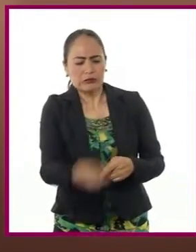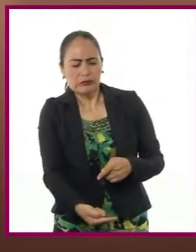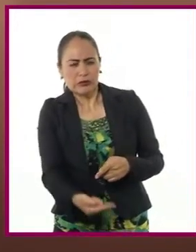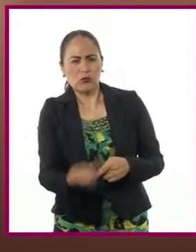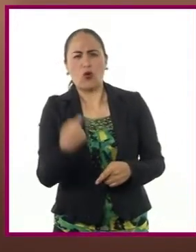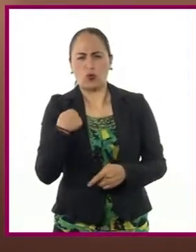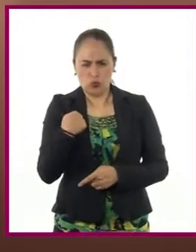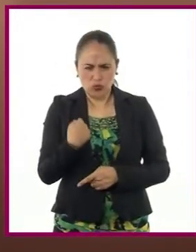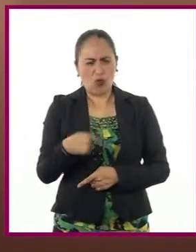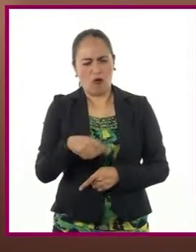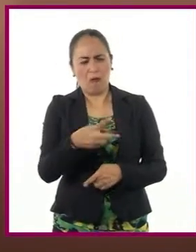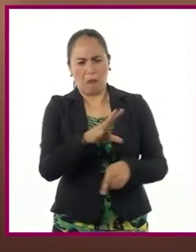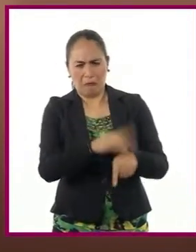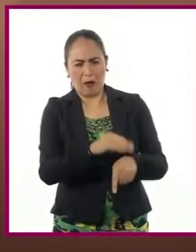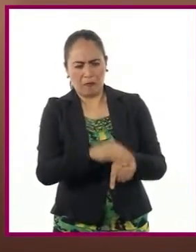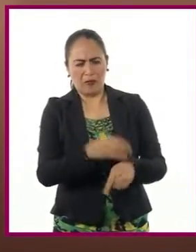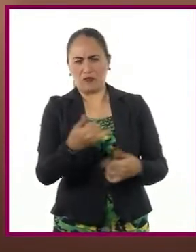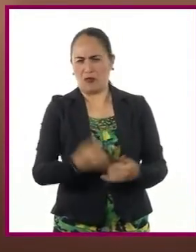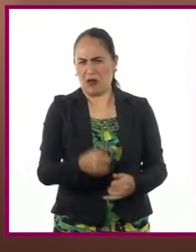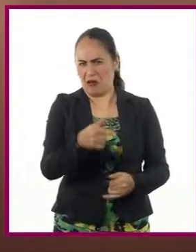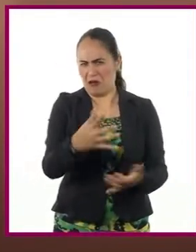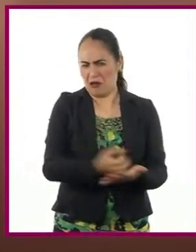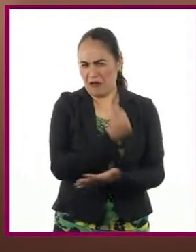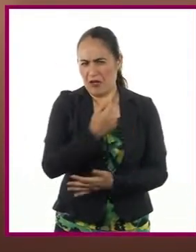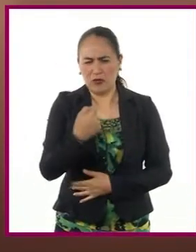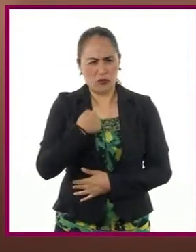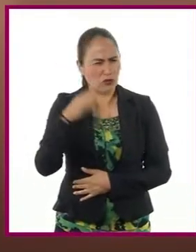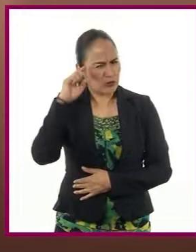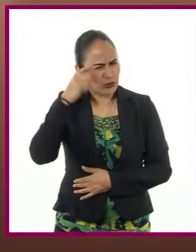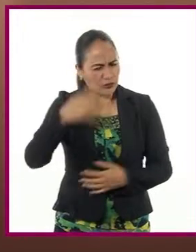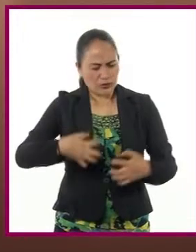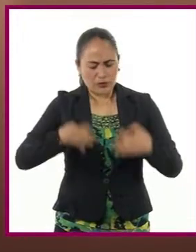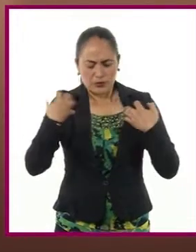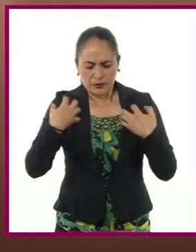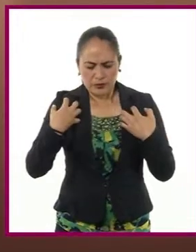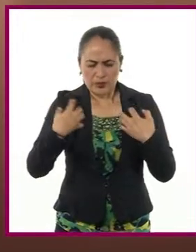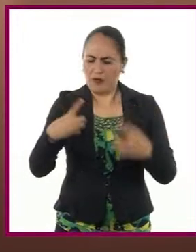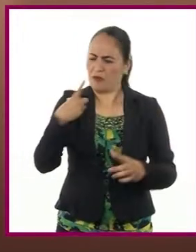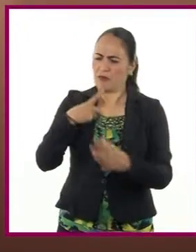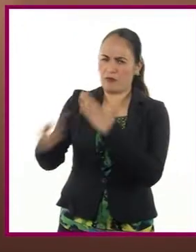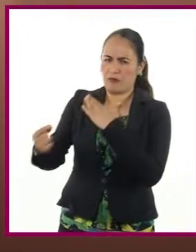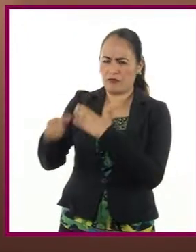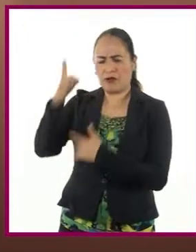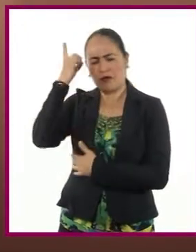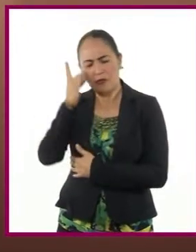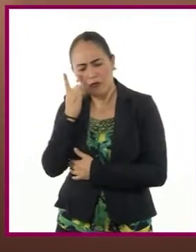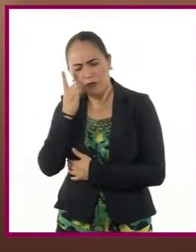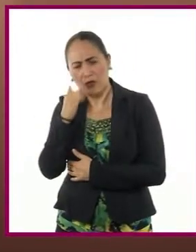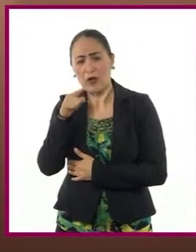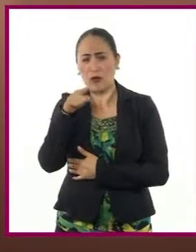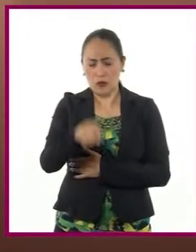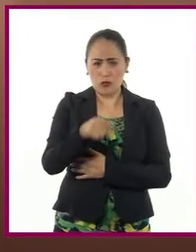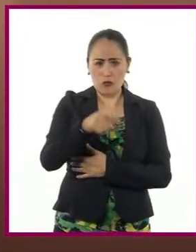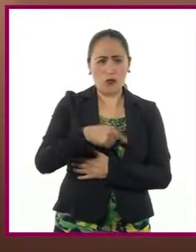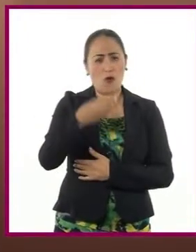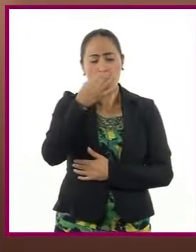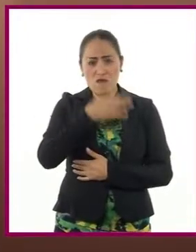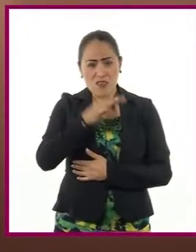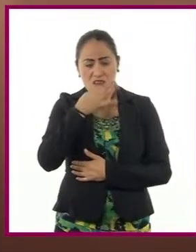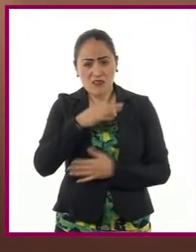nada. Me sentí muy enojada y me dieron ganas de llorar, así que me fui a acostar y no terminé de disfrutar la